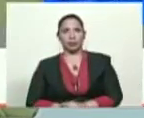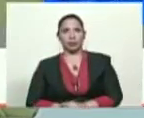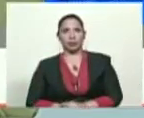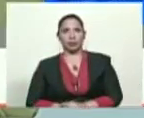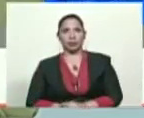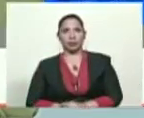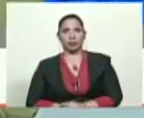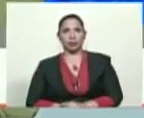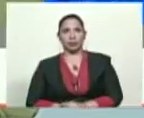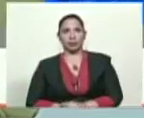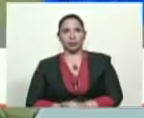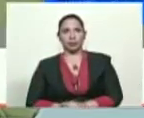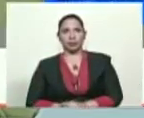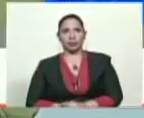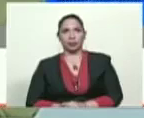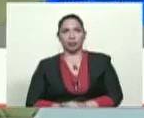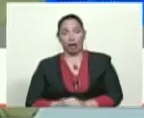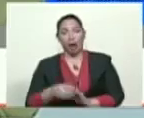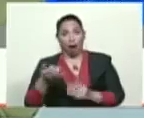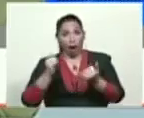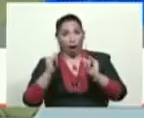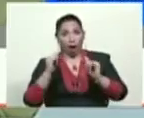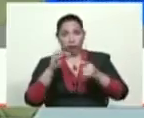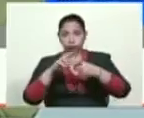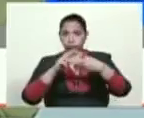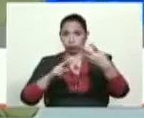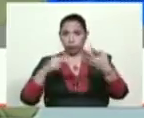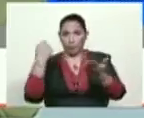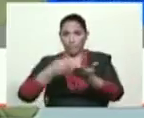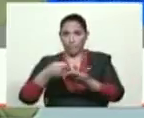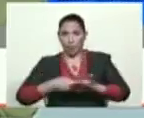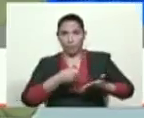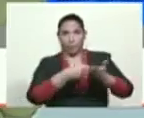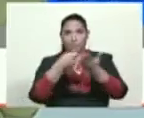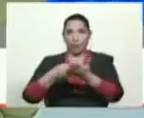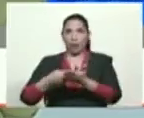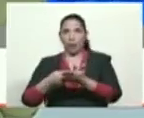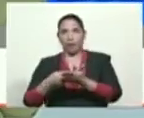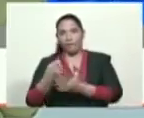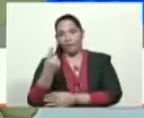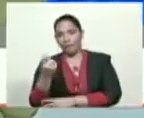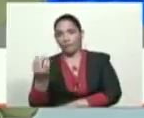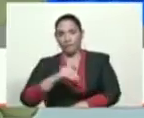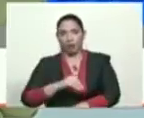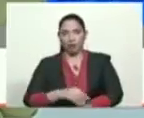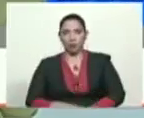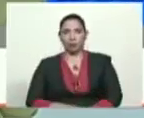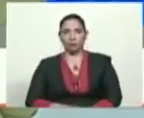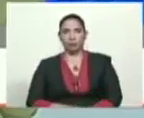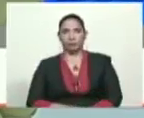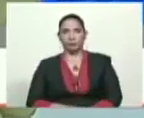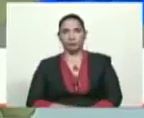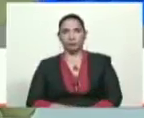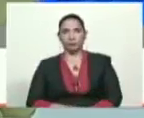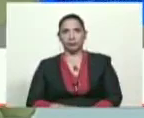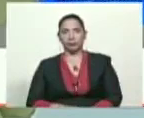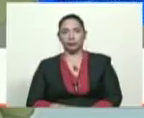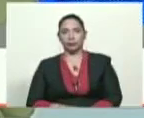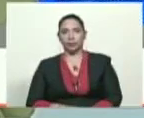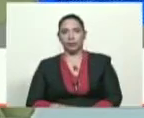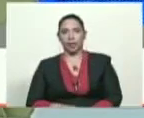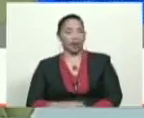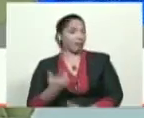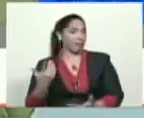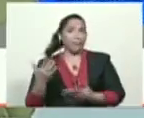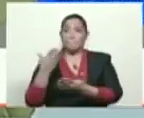lo tiene ustedes aquí aquí están los recursos y mientras haga falta se irá bajando de la mula la vicepresidenta